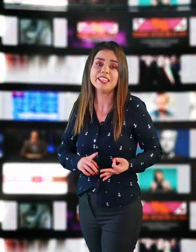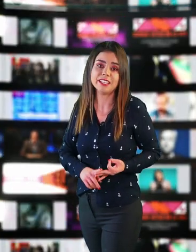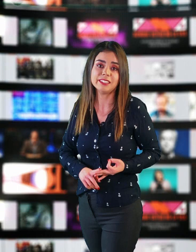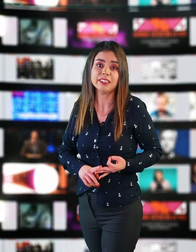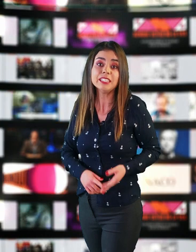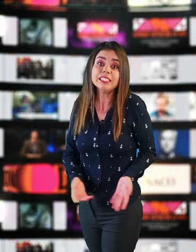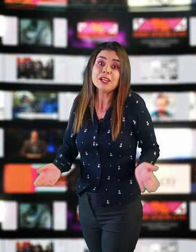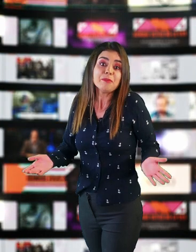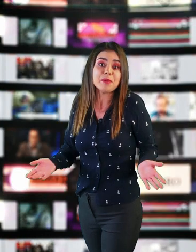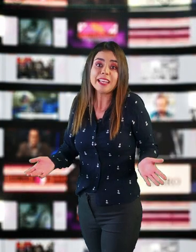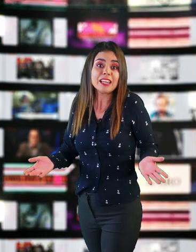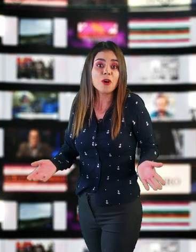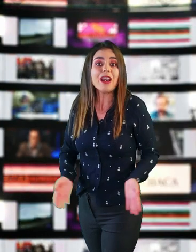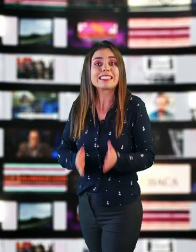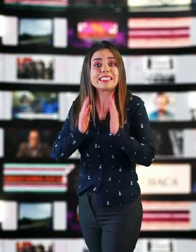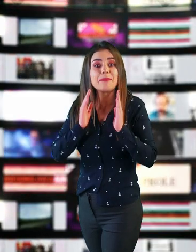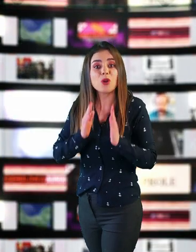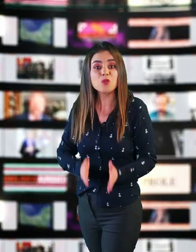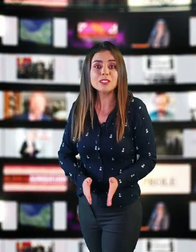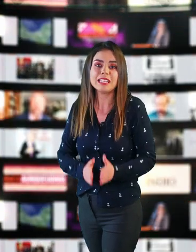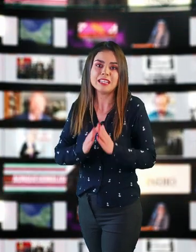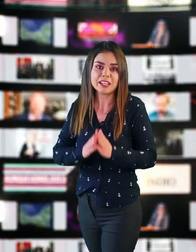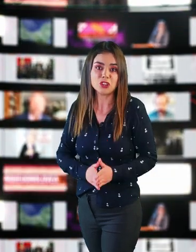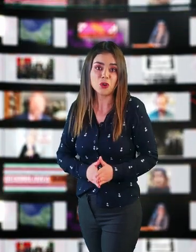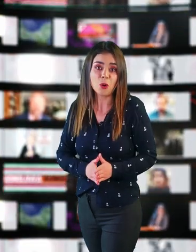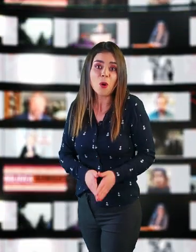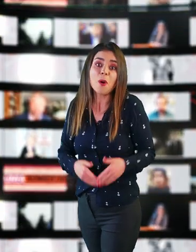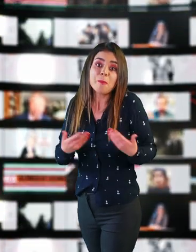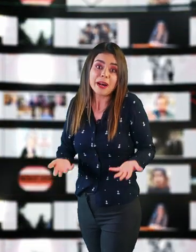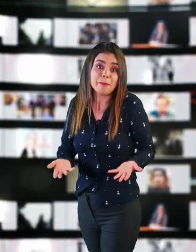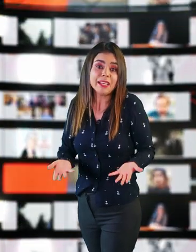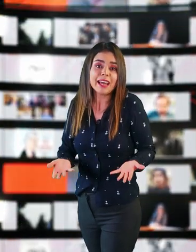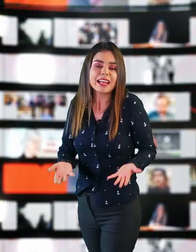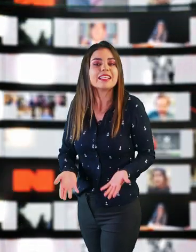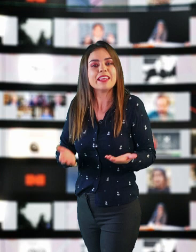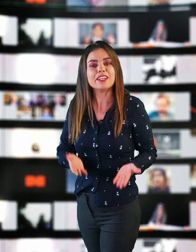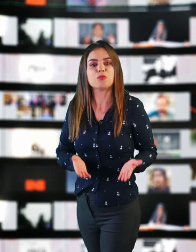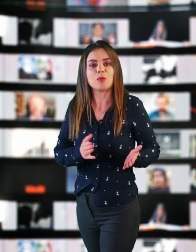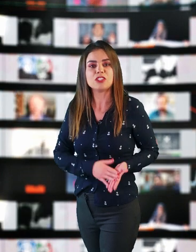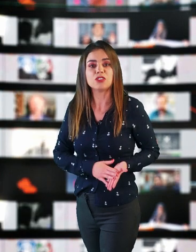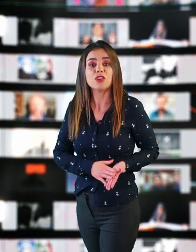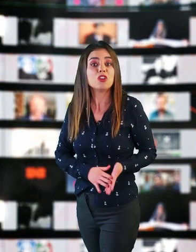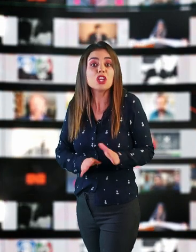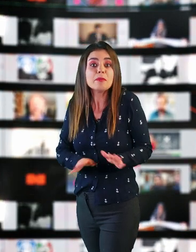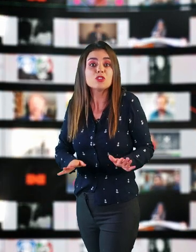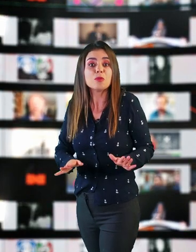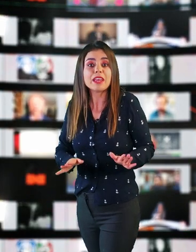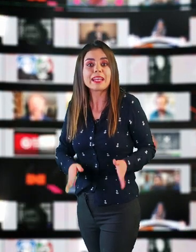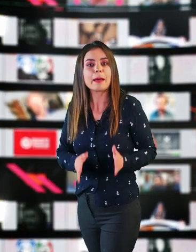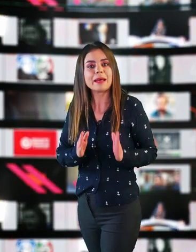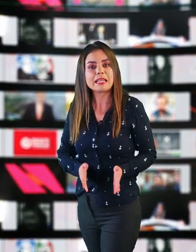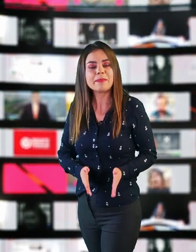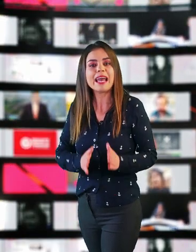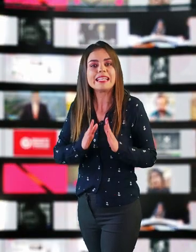Pfizer y Janssen, privilegiando las que se producen en el territorio para aplicarlas entre su población. No debemos de